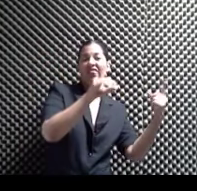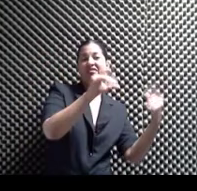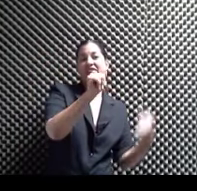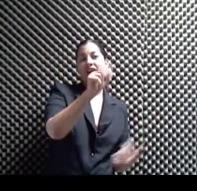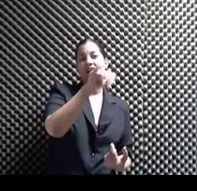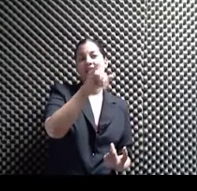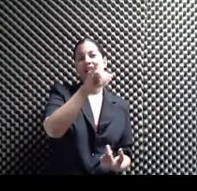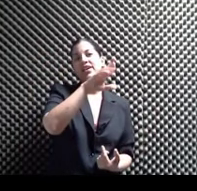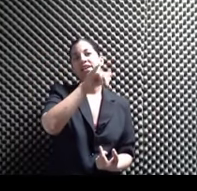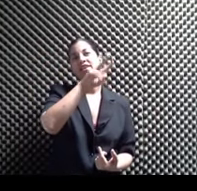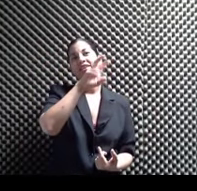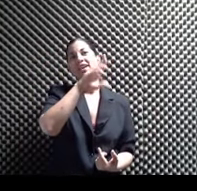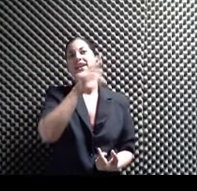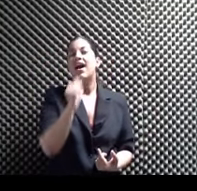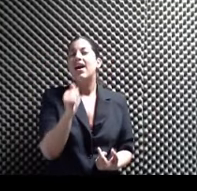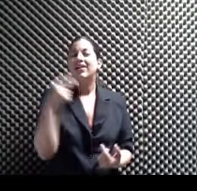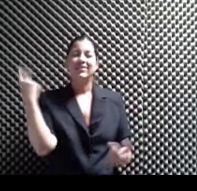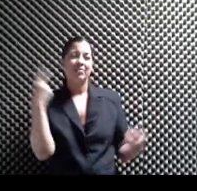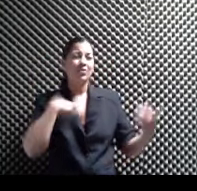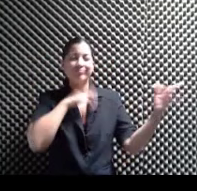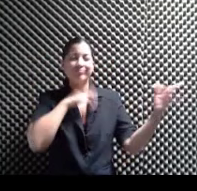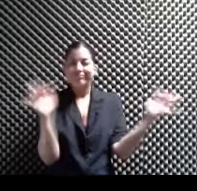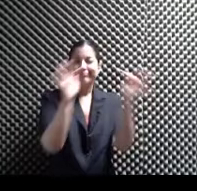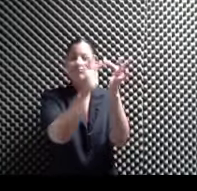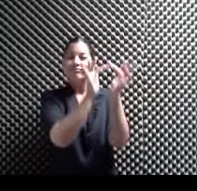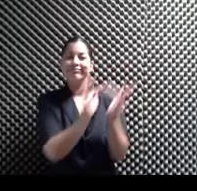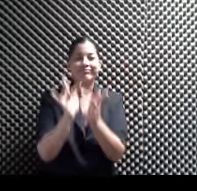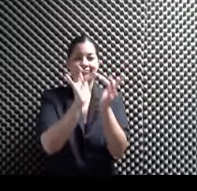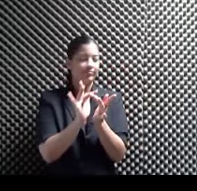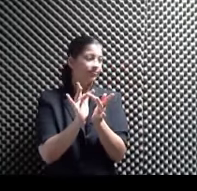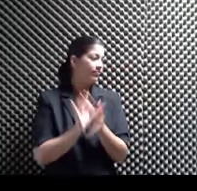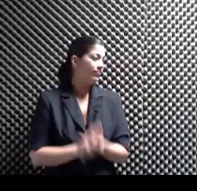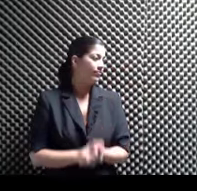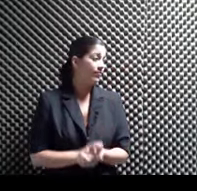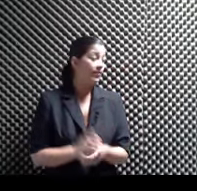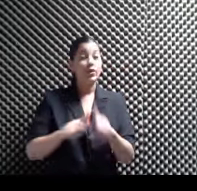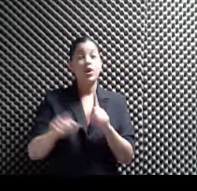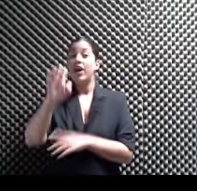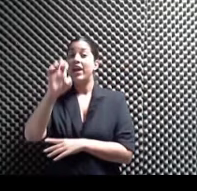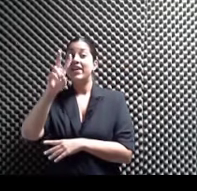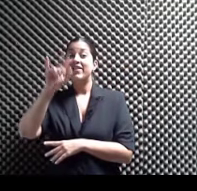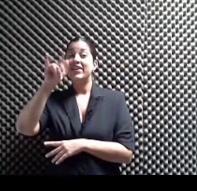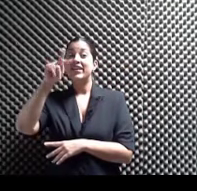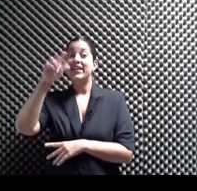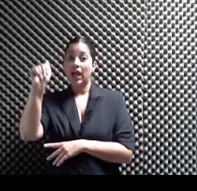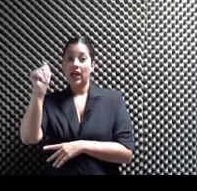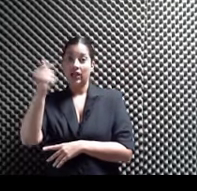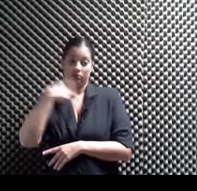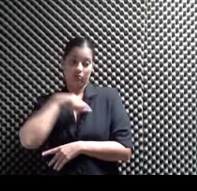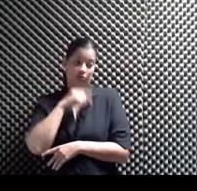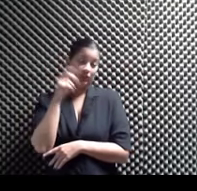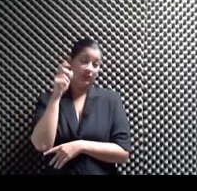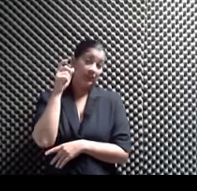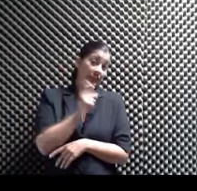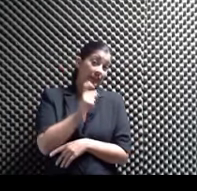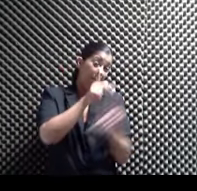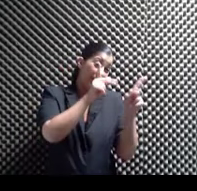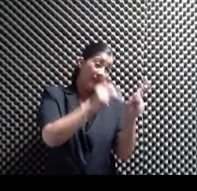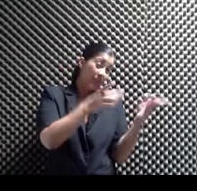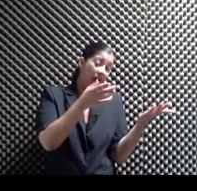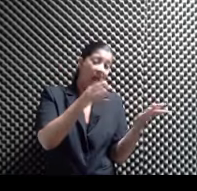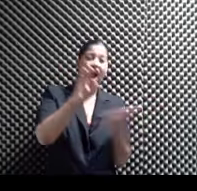tocar con Dani Y Y entonces Cuando Empezó lo de Evitas Necesitamos una persona Que tocara Bandoneón Por el asunto De